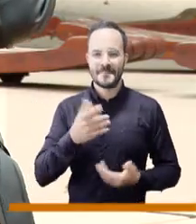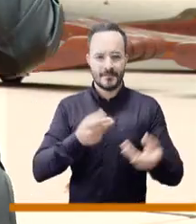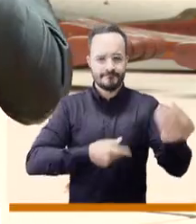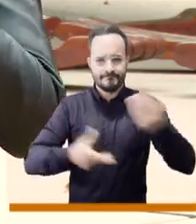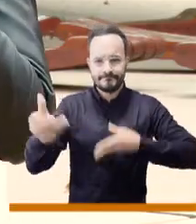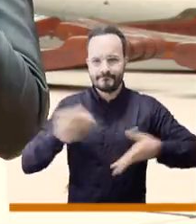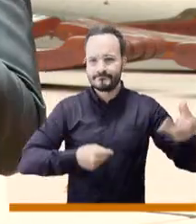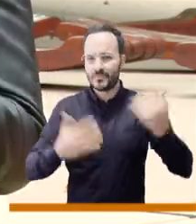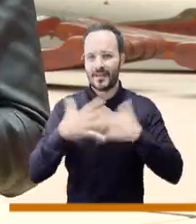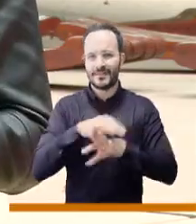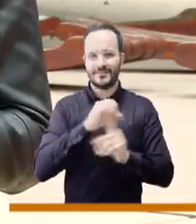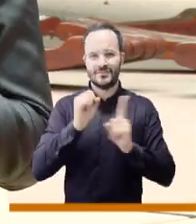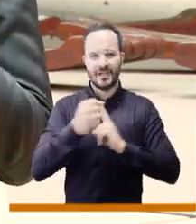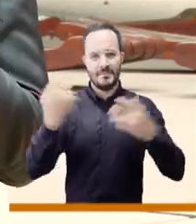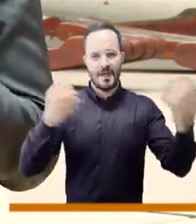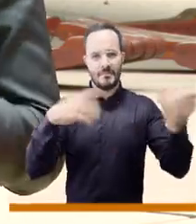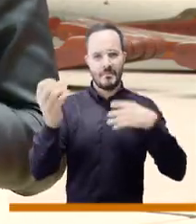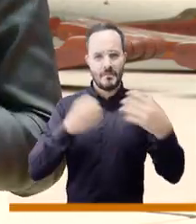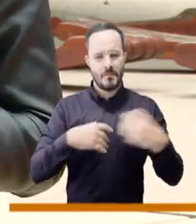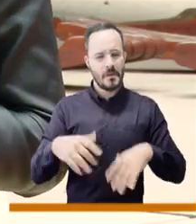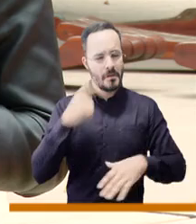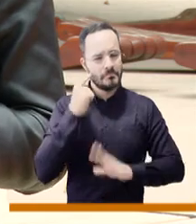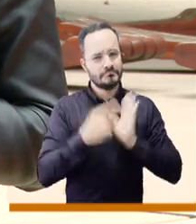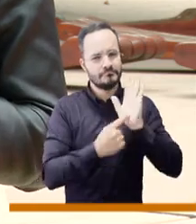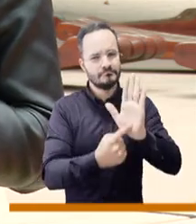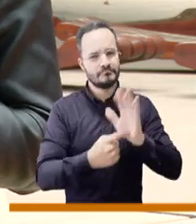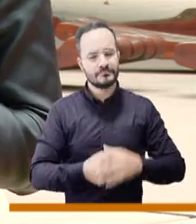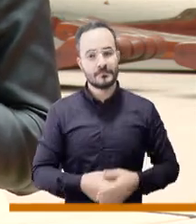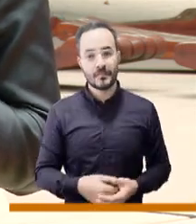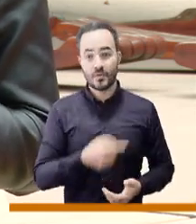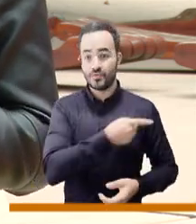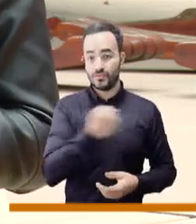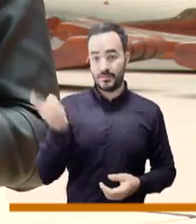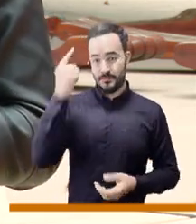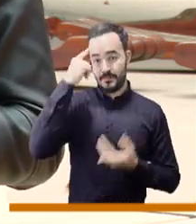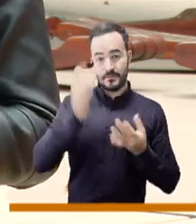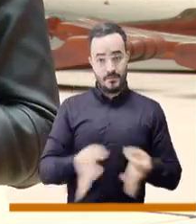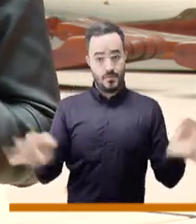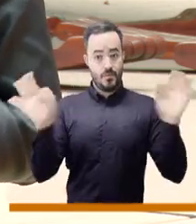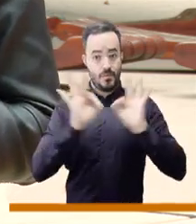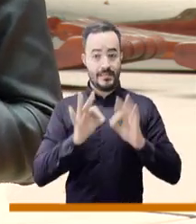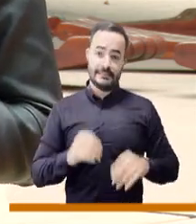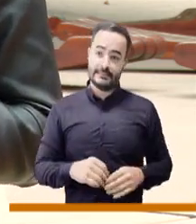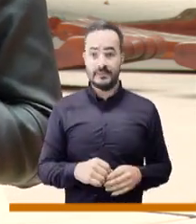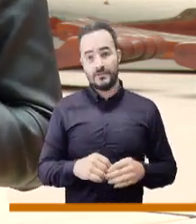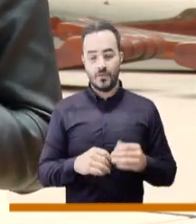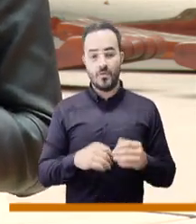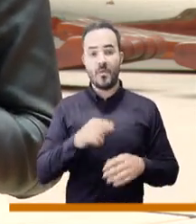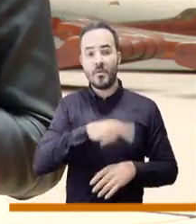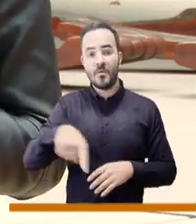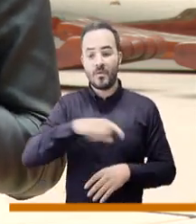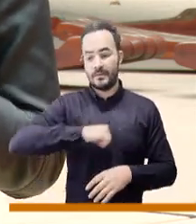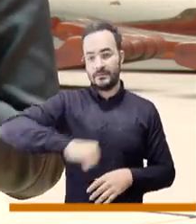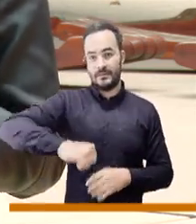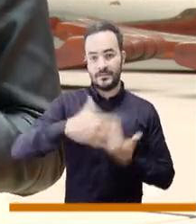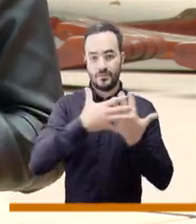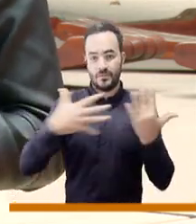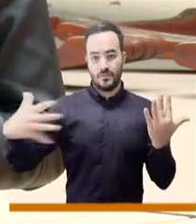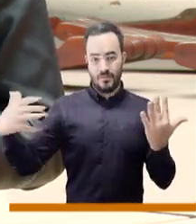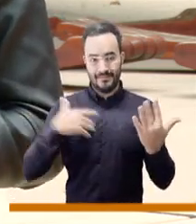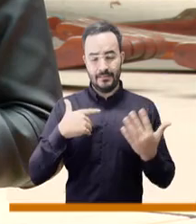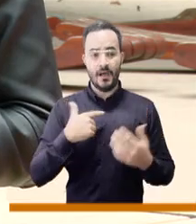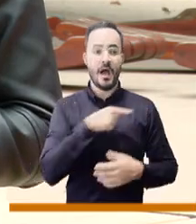las interacciones en nuestras redes sociales a la pregunta de la semana. ¿Considera importante que los derechos de la población LGTBI estén